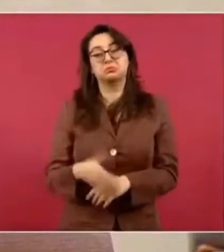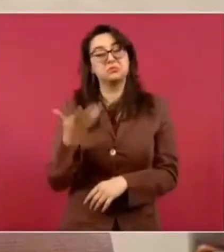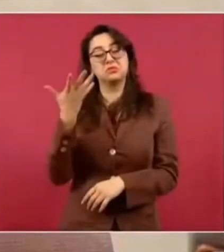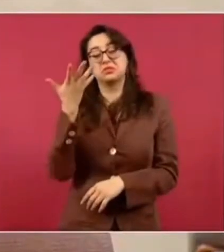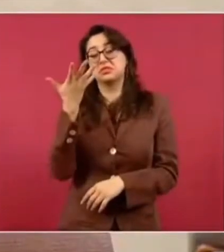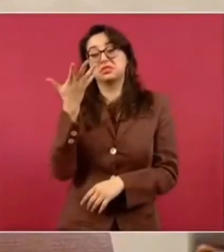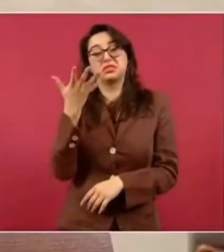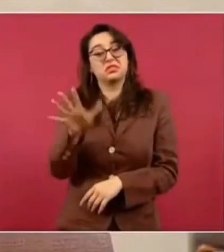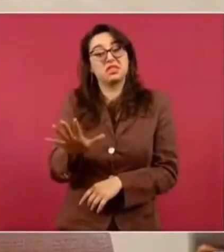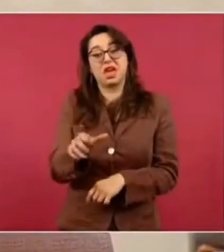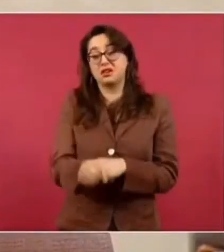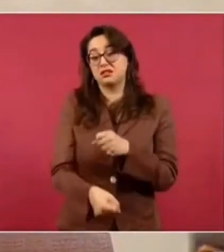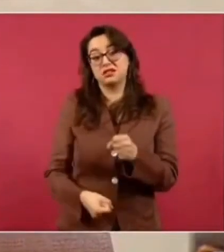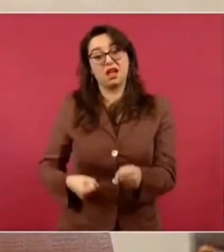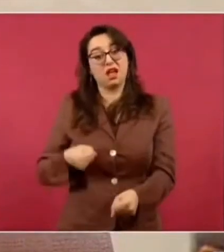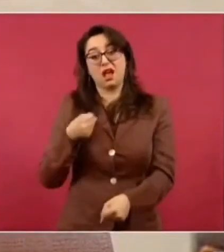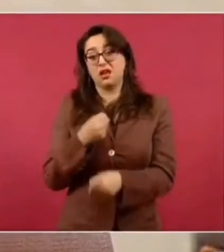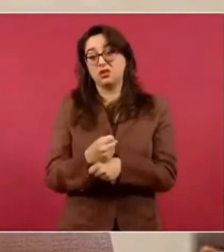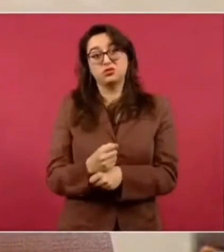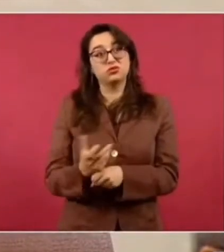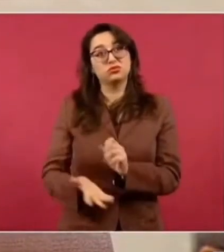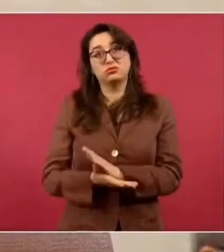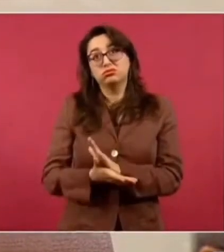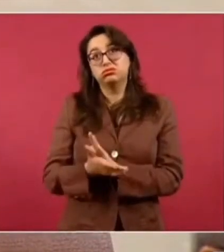la Comisión Federal de Electricidad